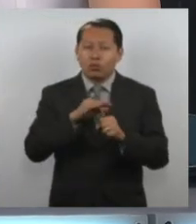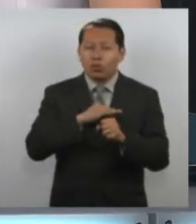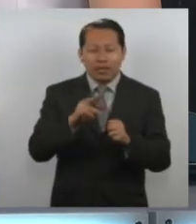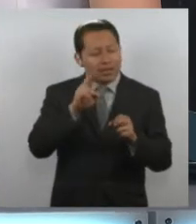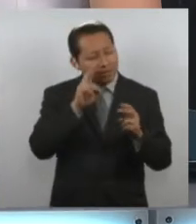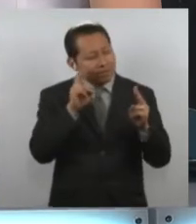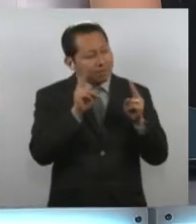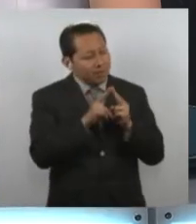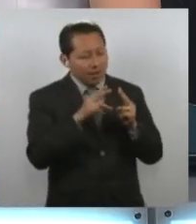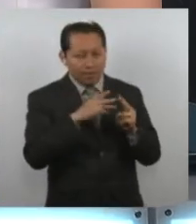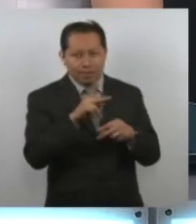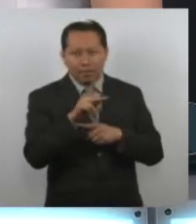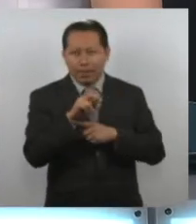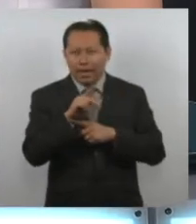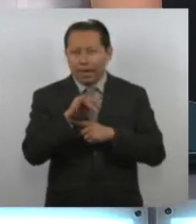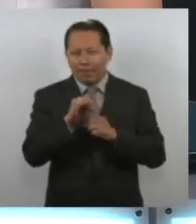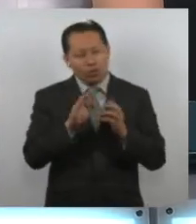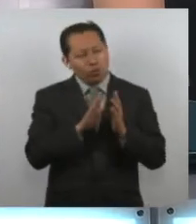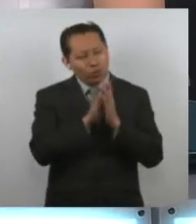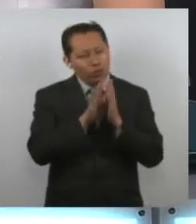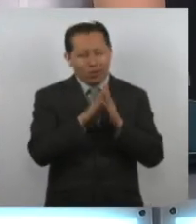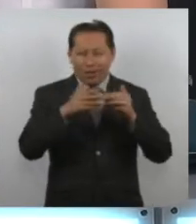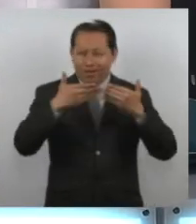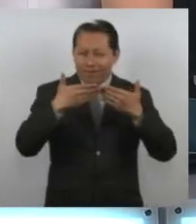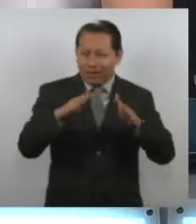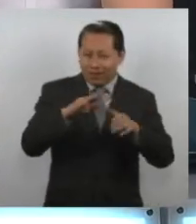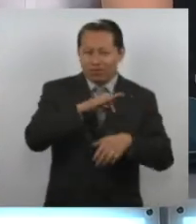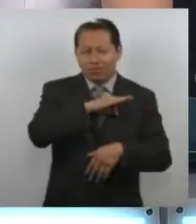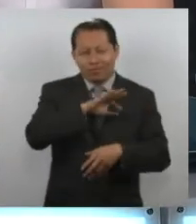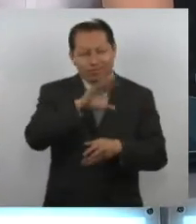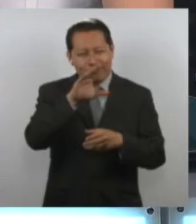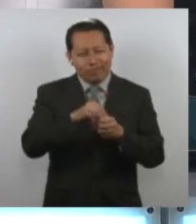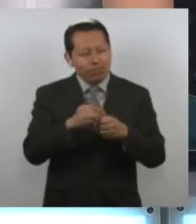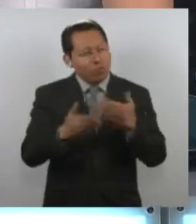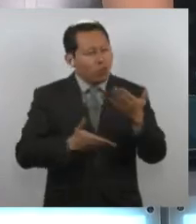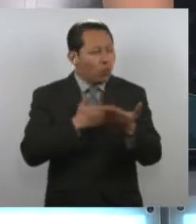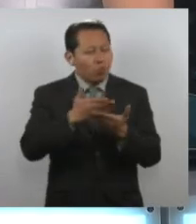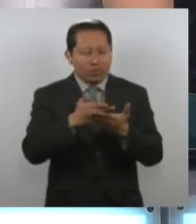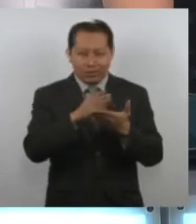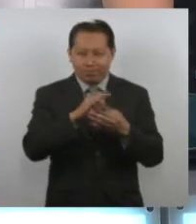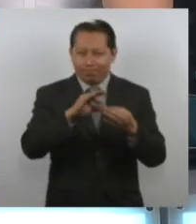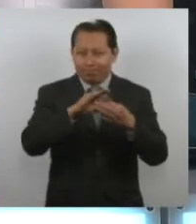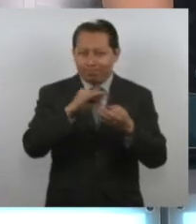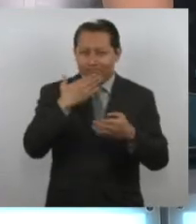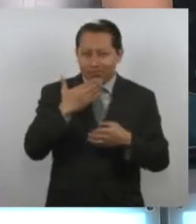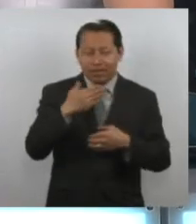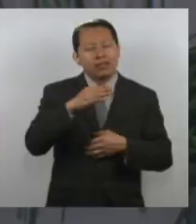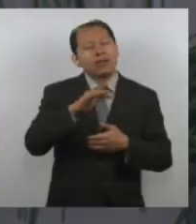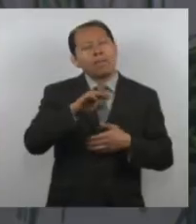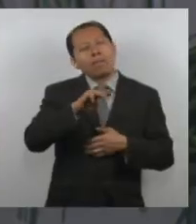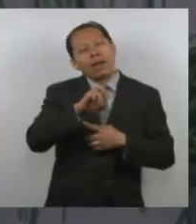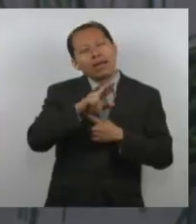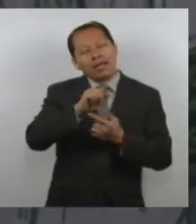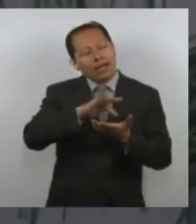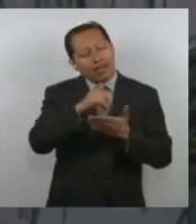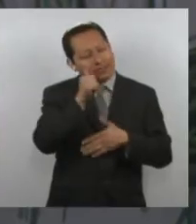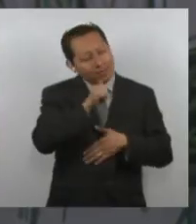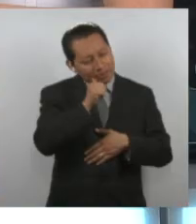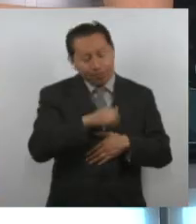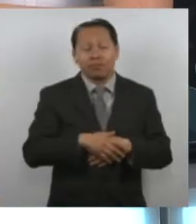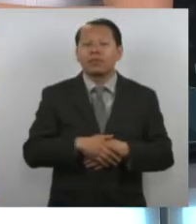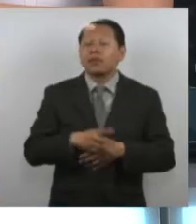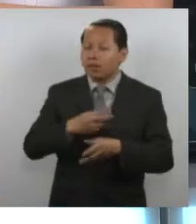estos ejercicios de Parlamento Abierto participando para que todas tus propuestas sean escuchadas por los legisladores. Muchas gracias, María, como siempre. Igualmente, Laxman. Gracias.